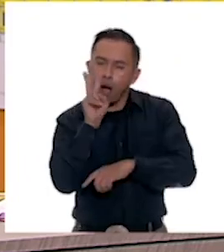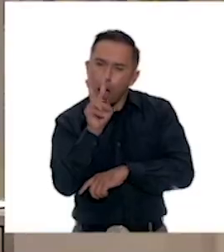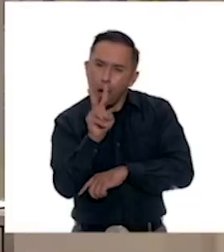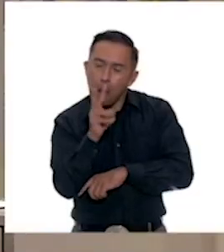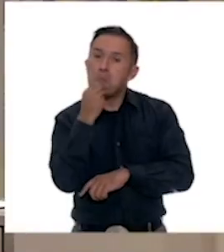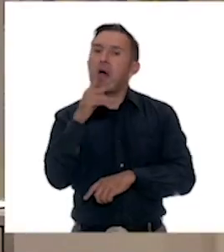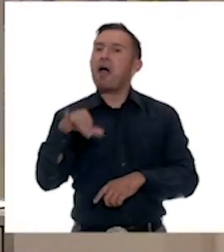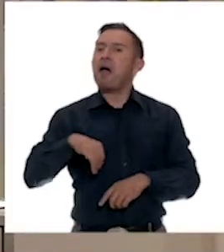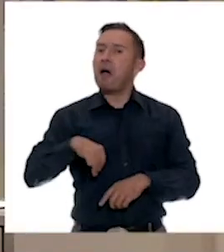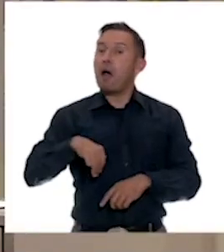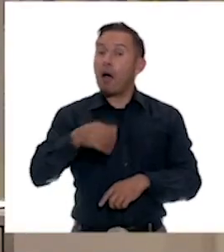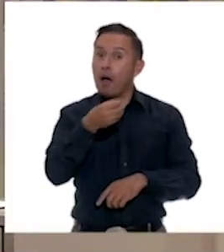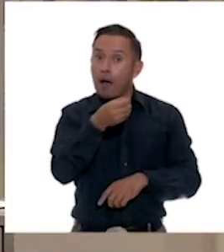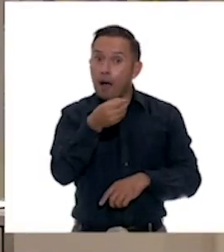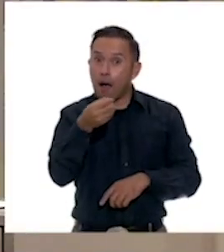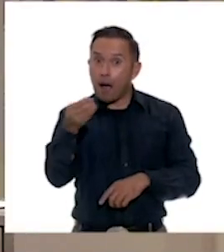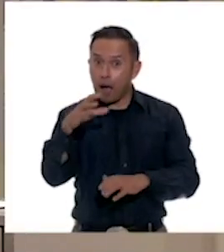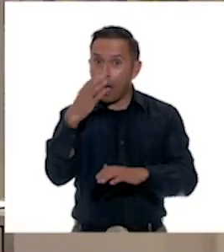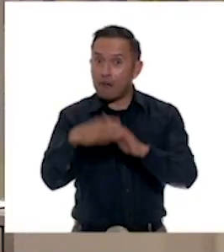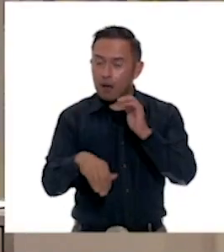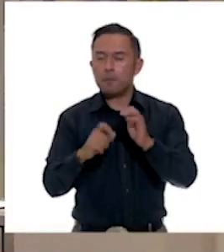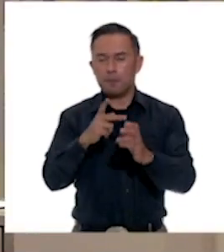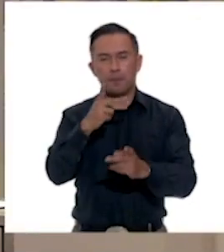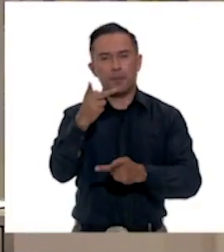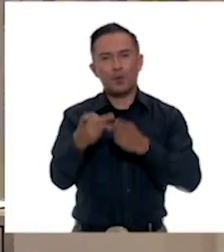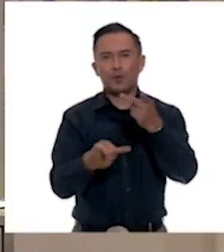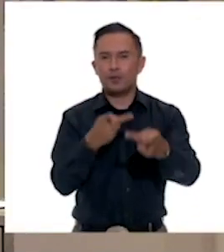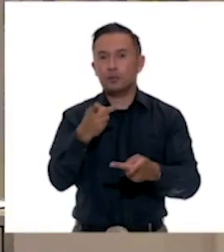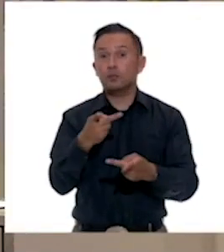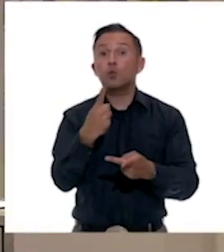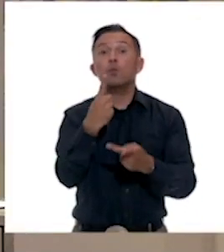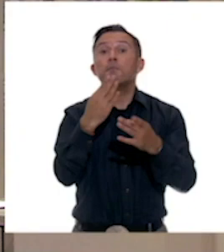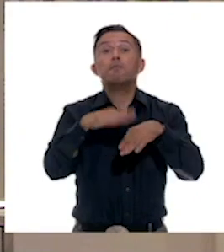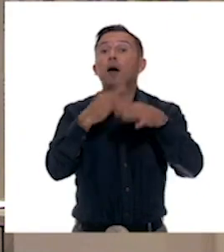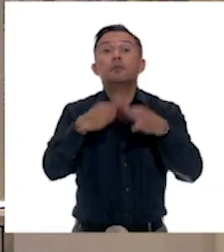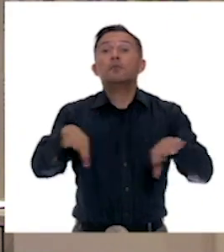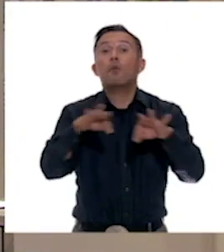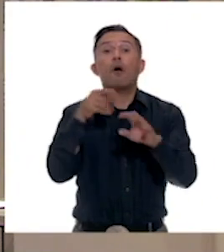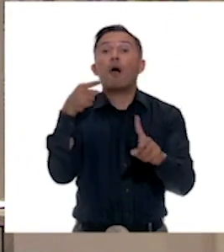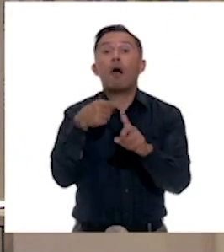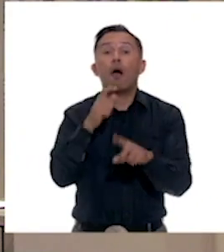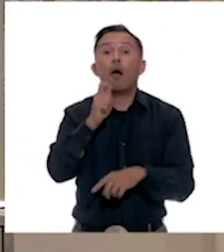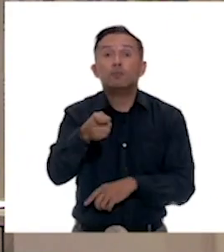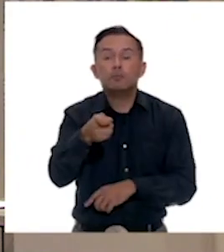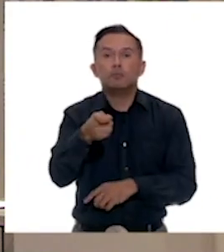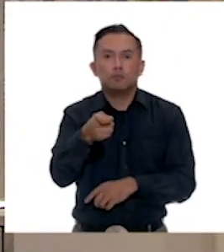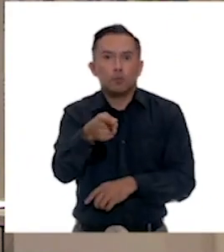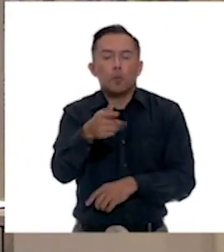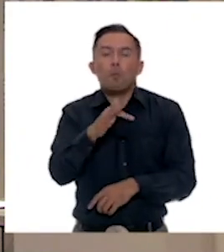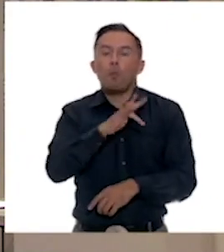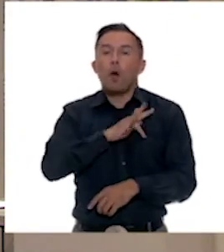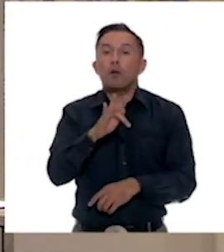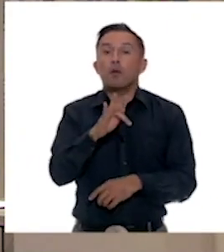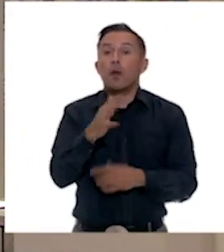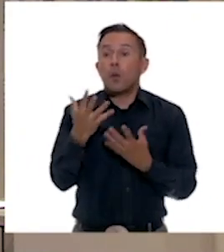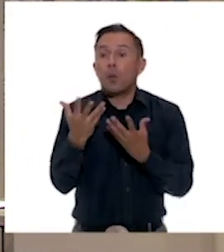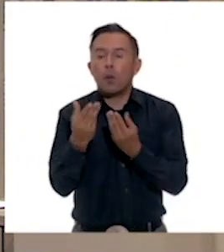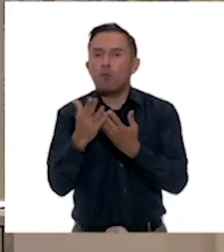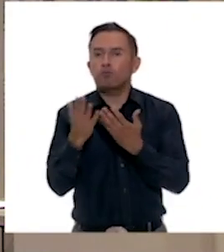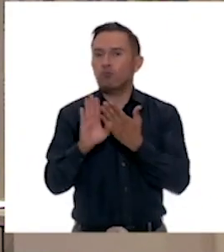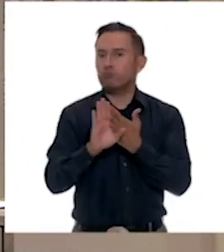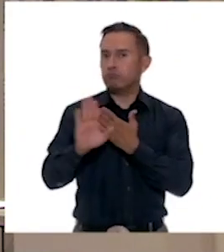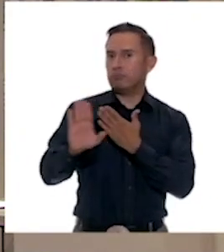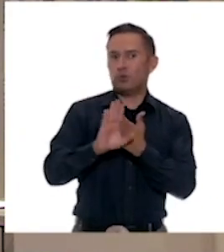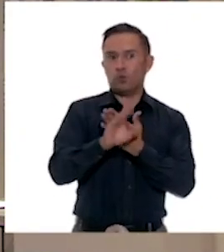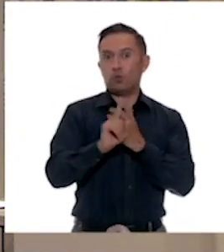preguntas. Sin embargo, lo más importante es que disfrutes aprendiendo a la distancia y pongas